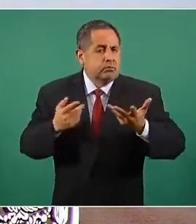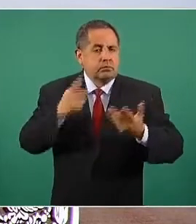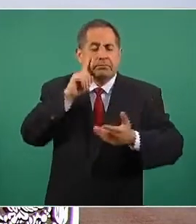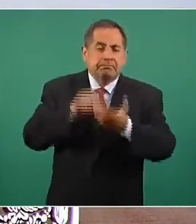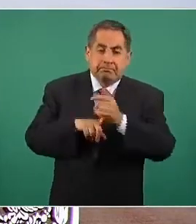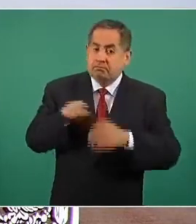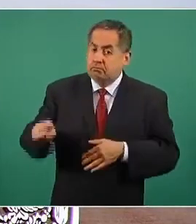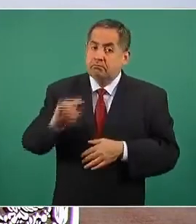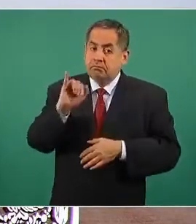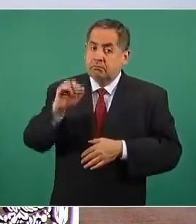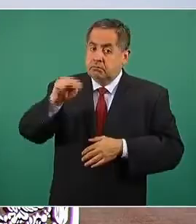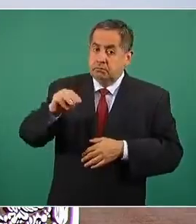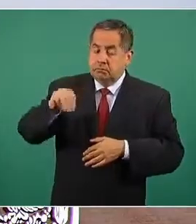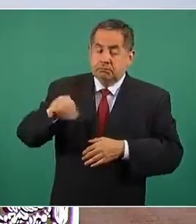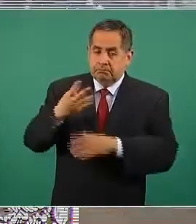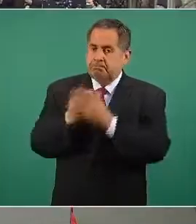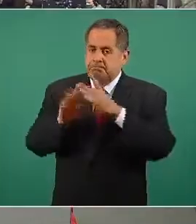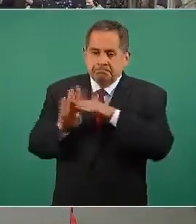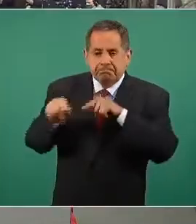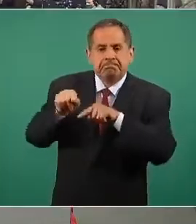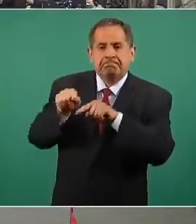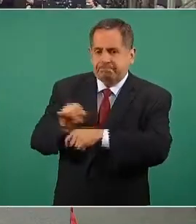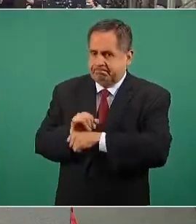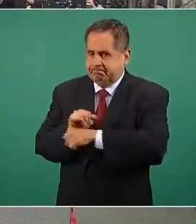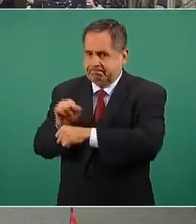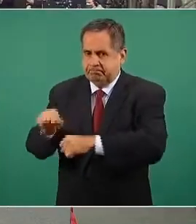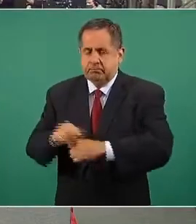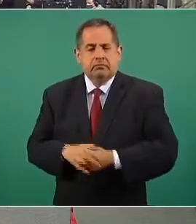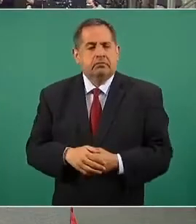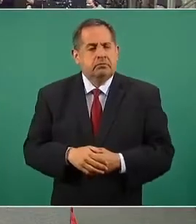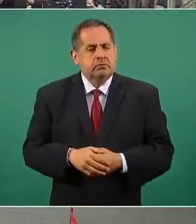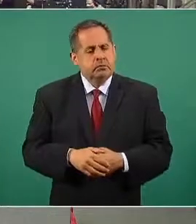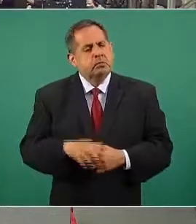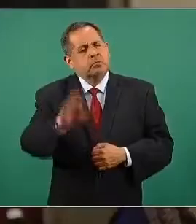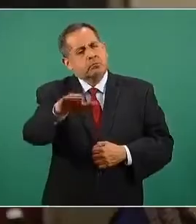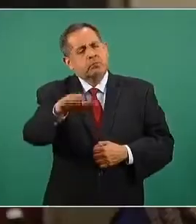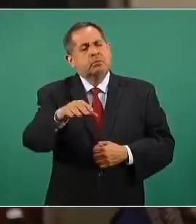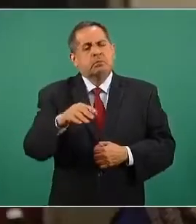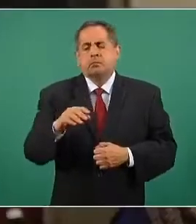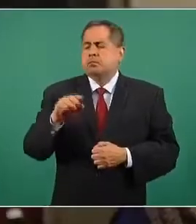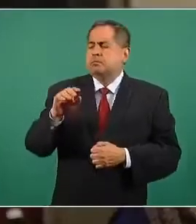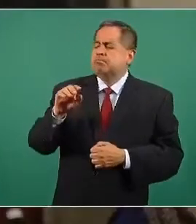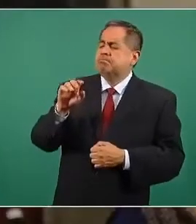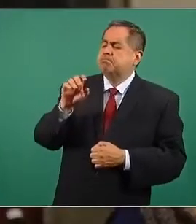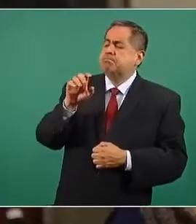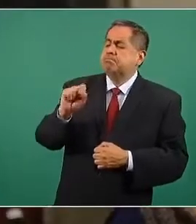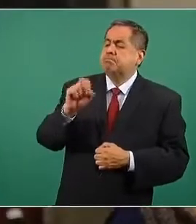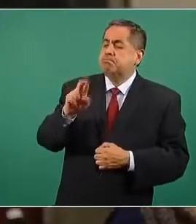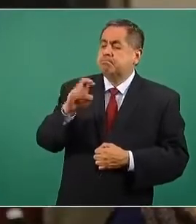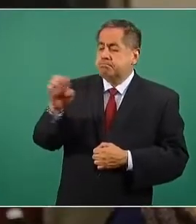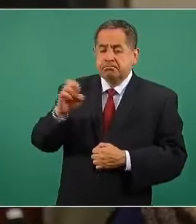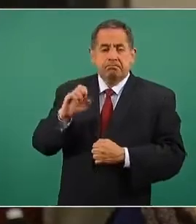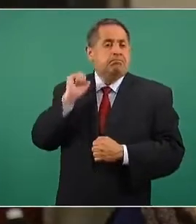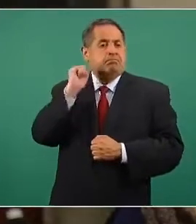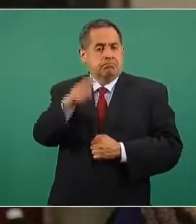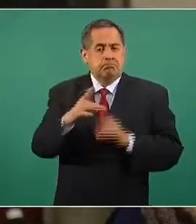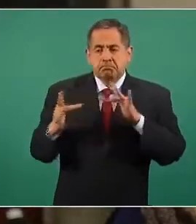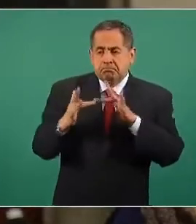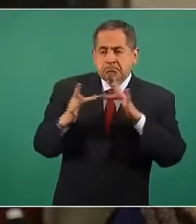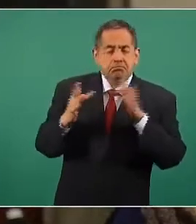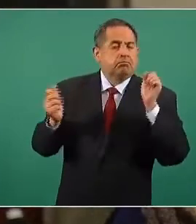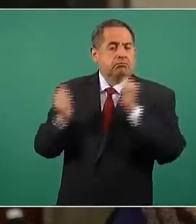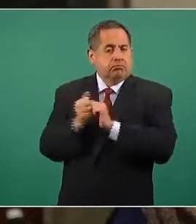todo del Instituto Nacional de Inmigración. En el tema de la Secretaría de Relaciones Exteriores, ¿existe alguna cercanía con los familiares de